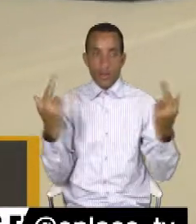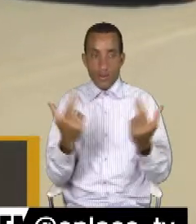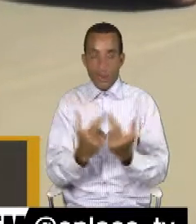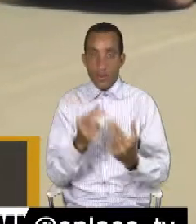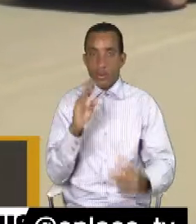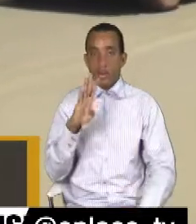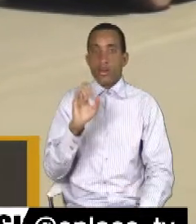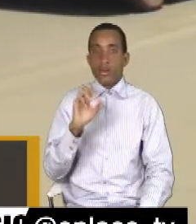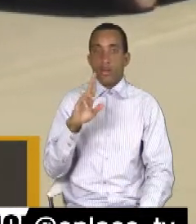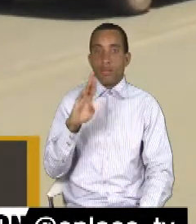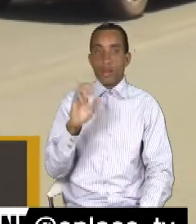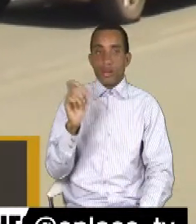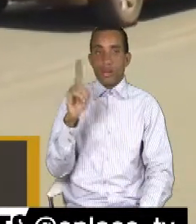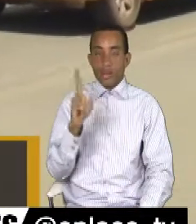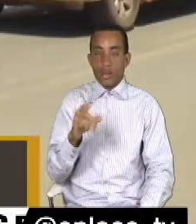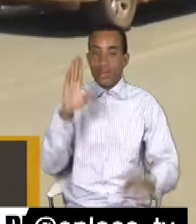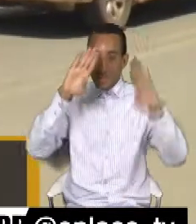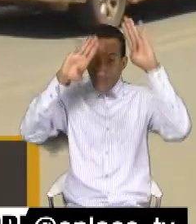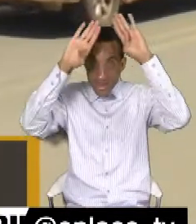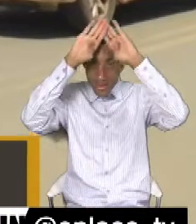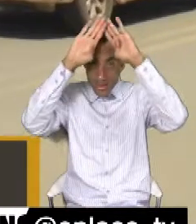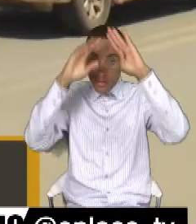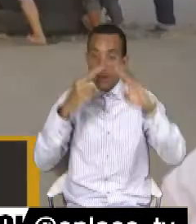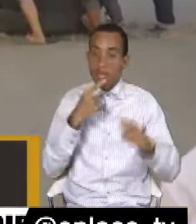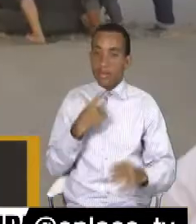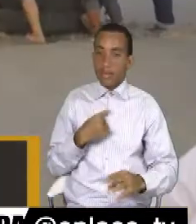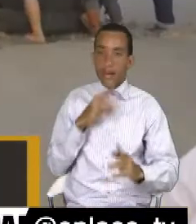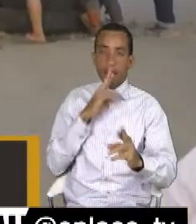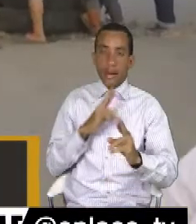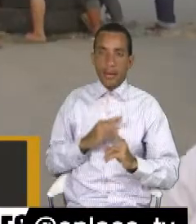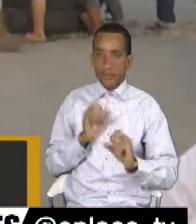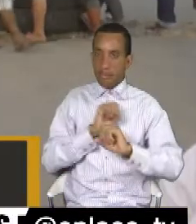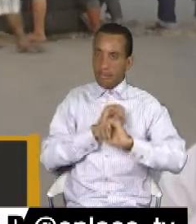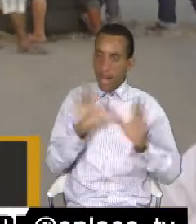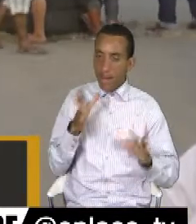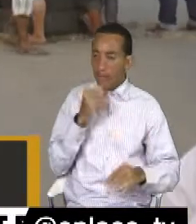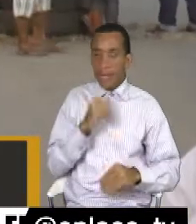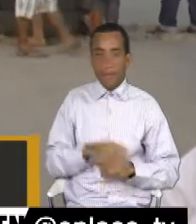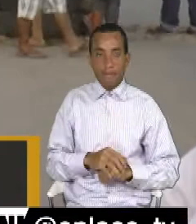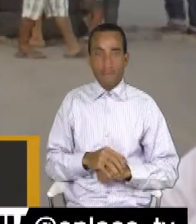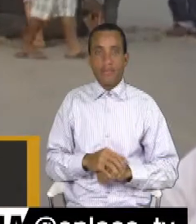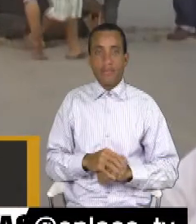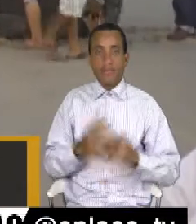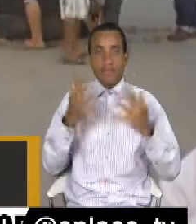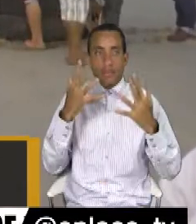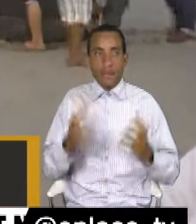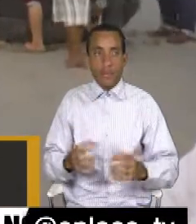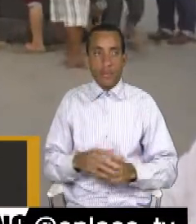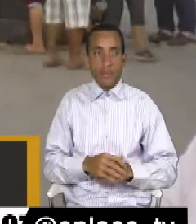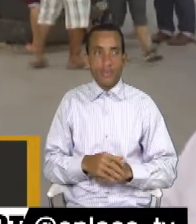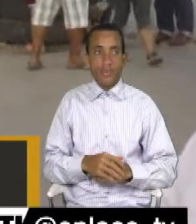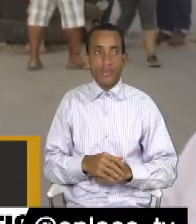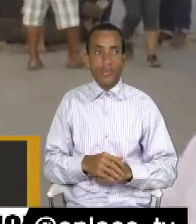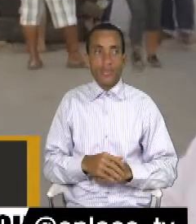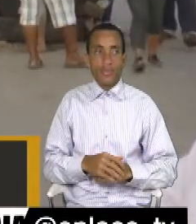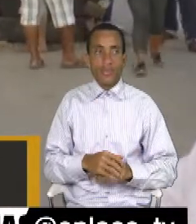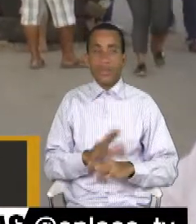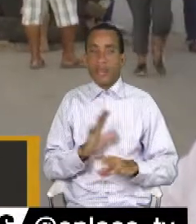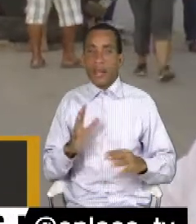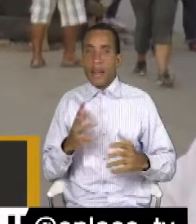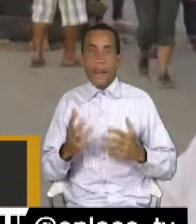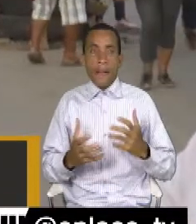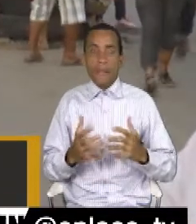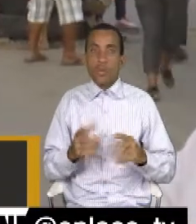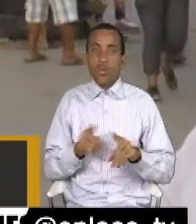Barranca Bermeja, acá en el corregimiento del centro, nos dio una respuesta clara. Queremos una respuesta clara ya, que nos saquen de este estado de coma que se encuentra